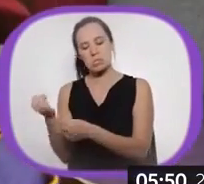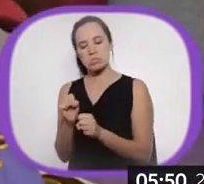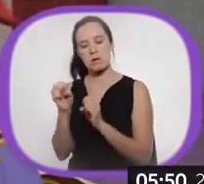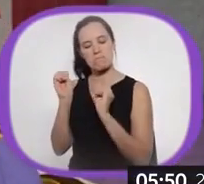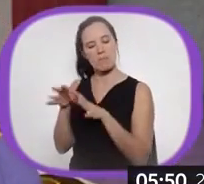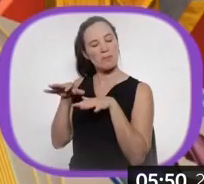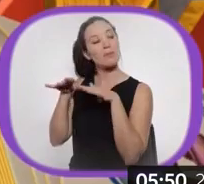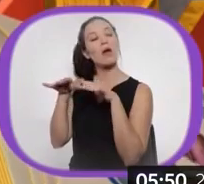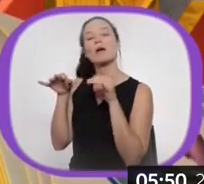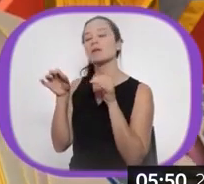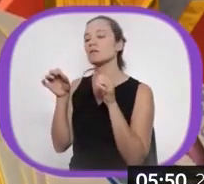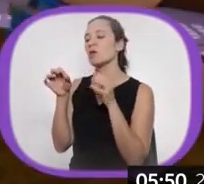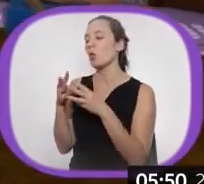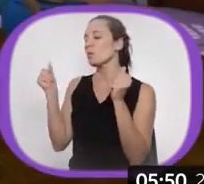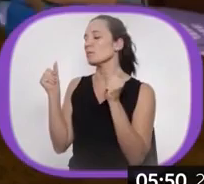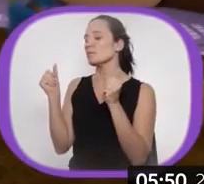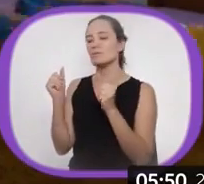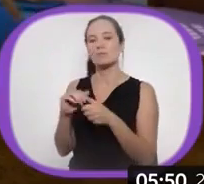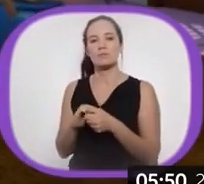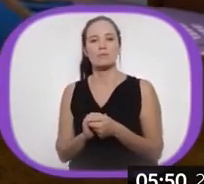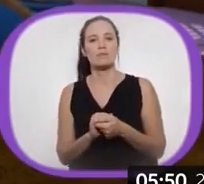de desaparición.